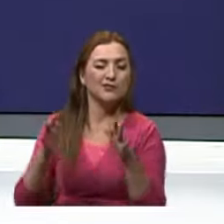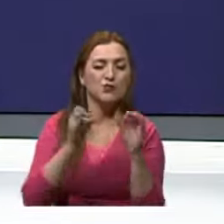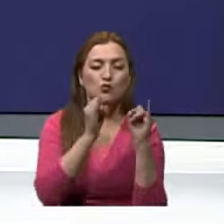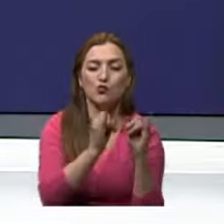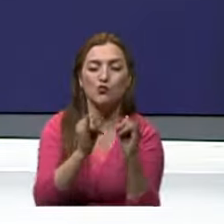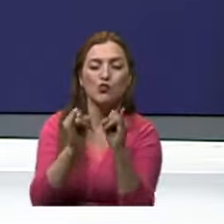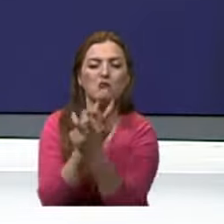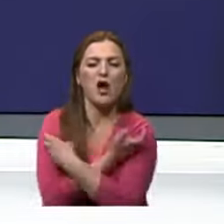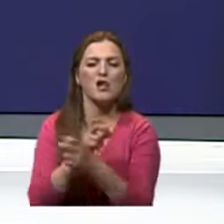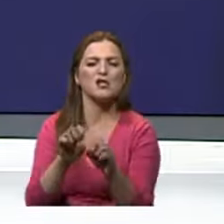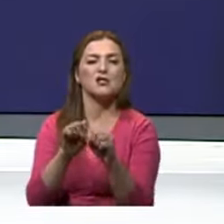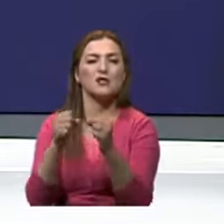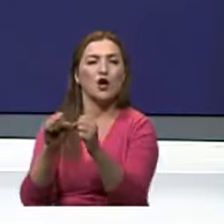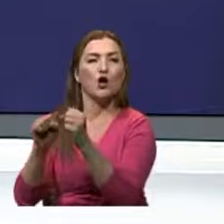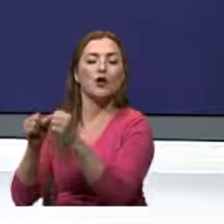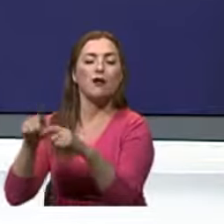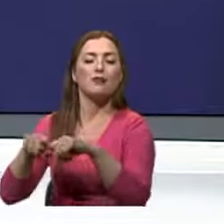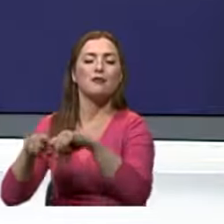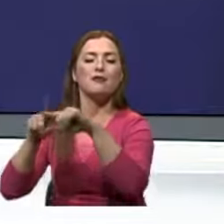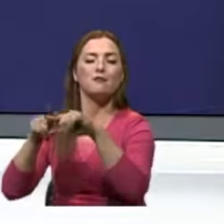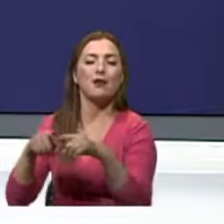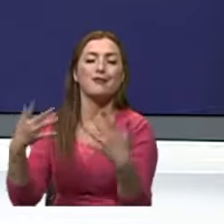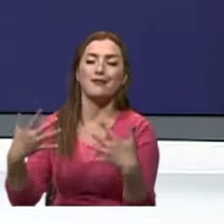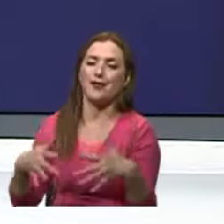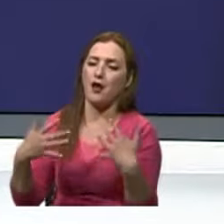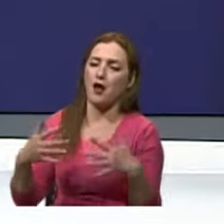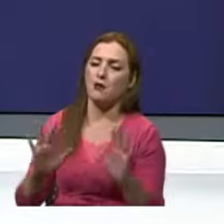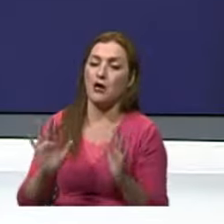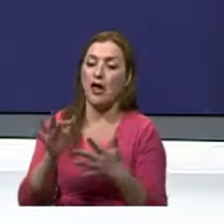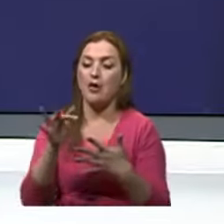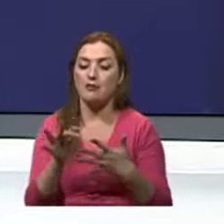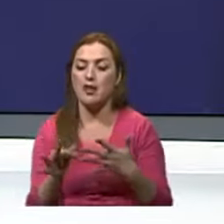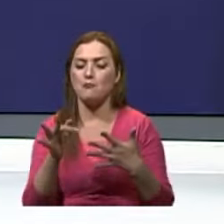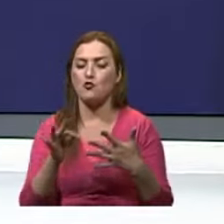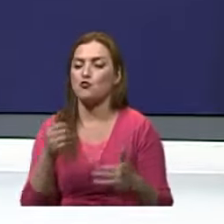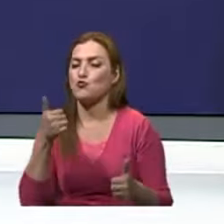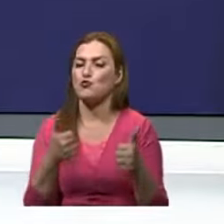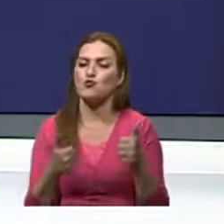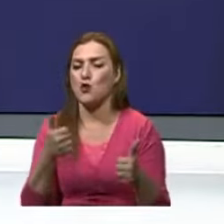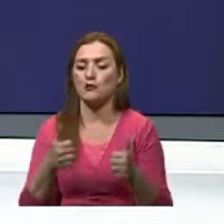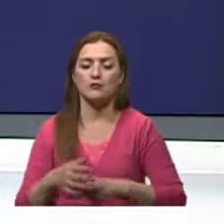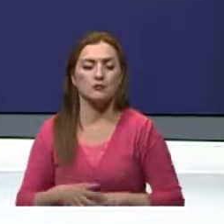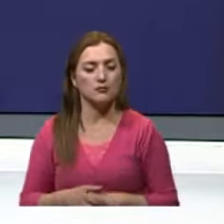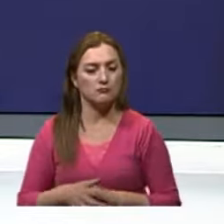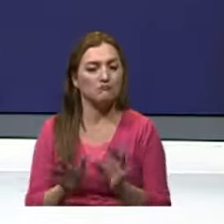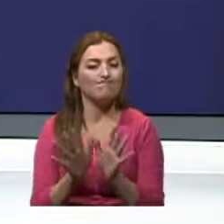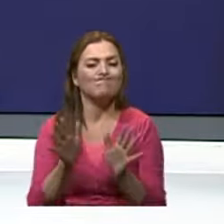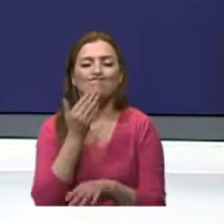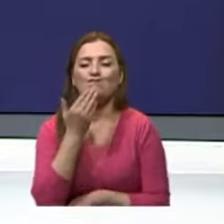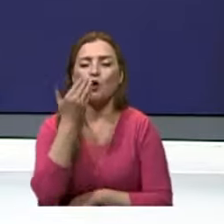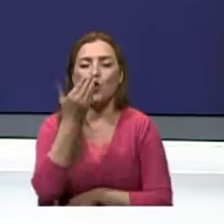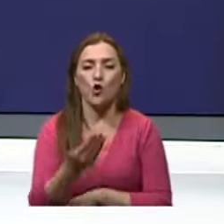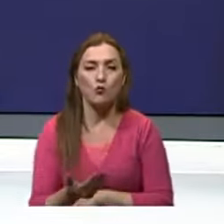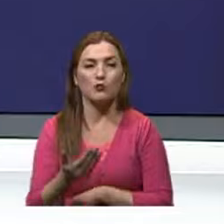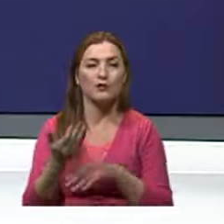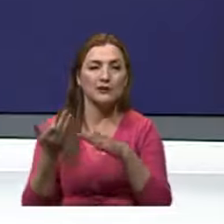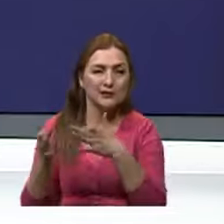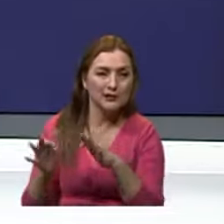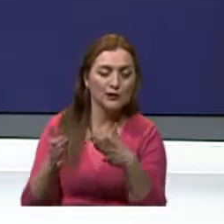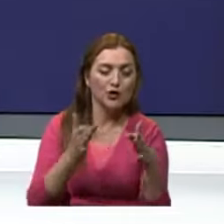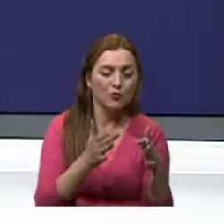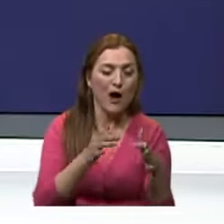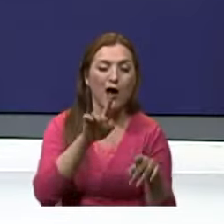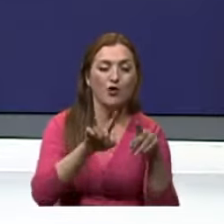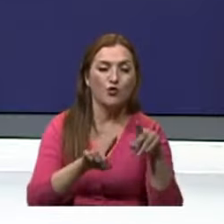de estas fracturas, pues ya lo hemos dicho, depende de la gravedad y el tipo en cada paciente. Pero en general se lo puede dividir en tratamientos que son